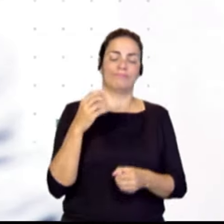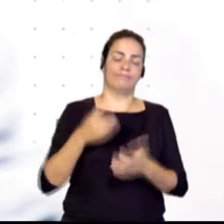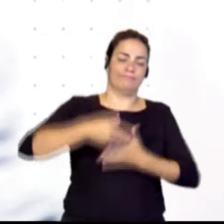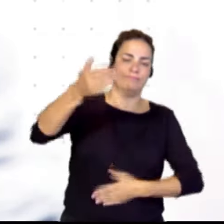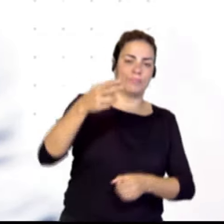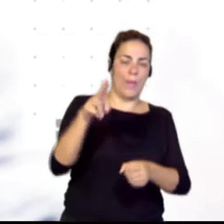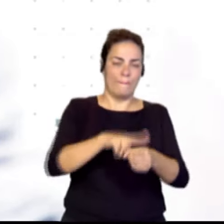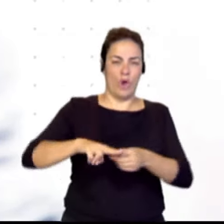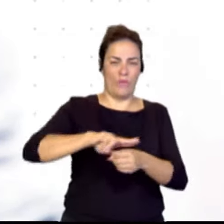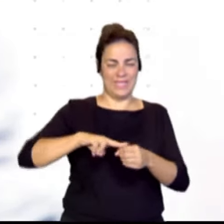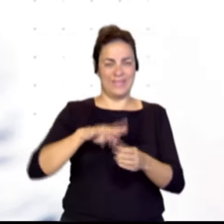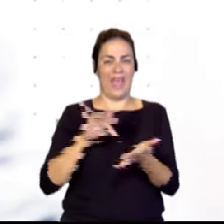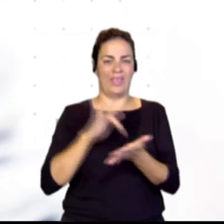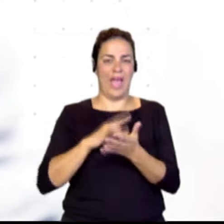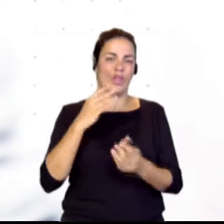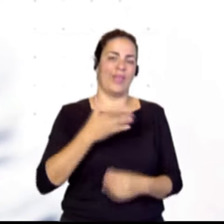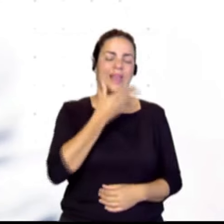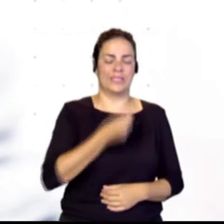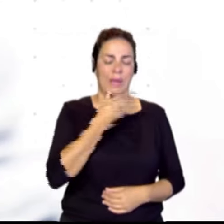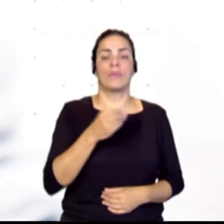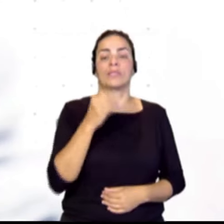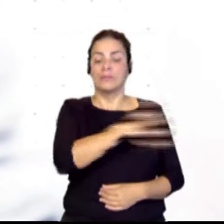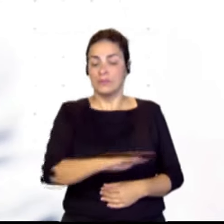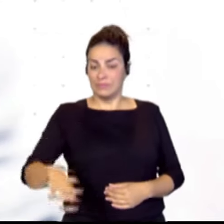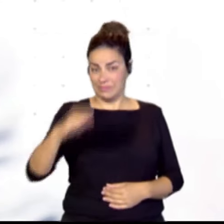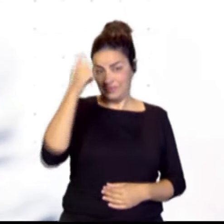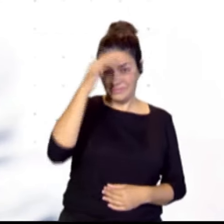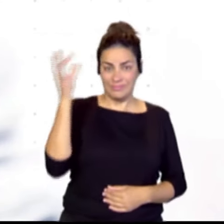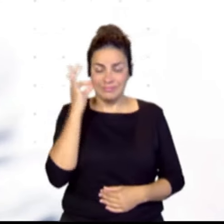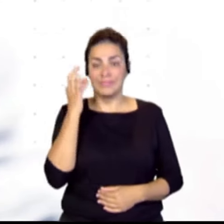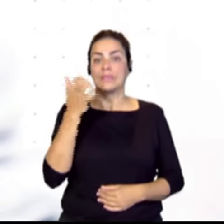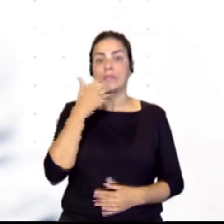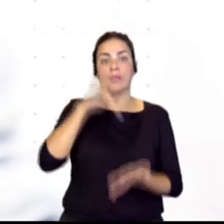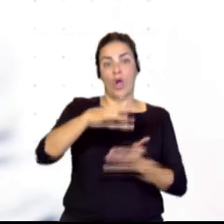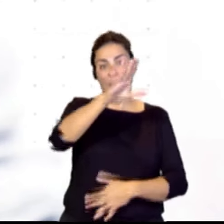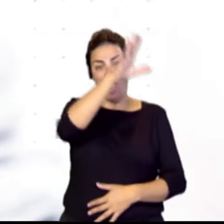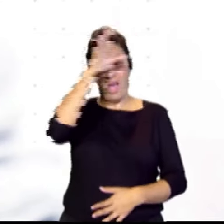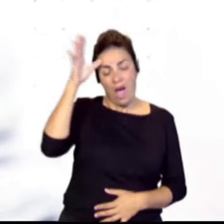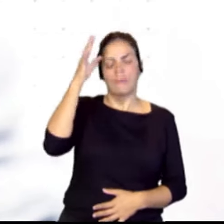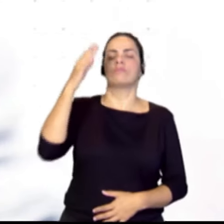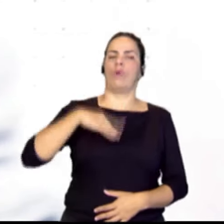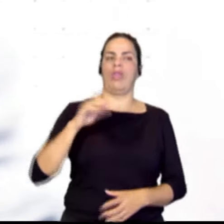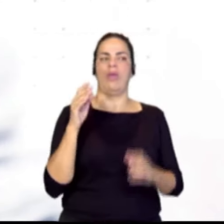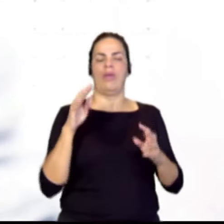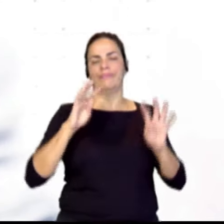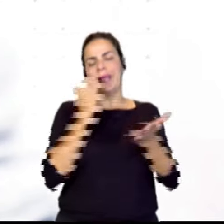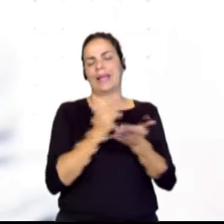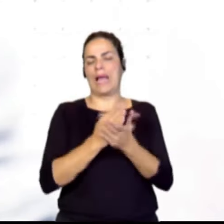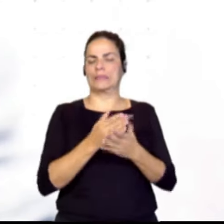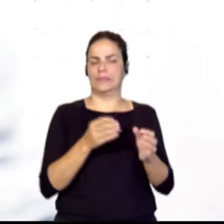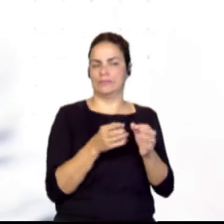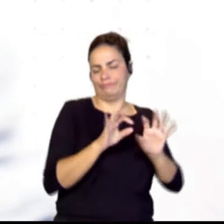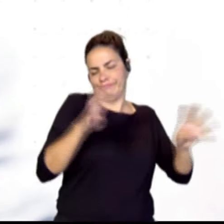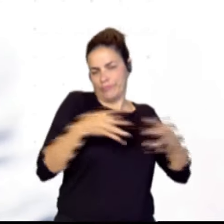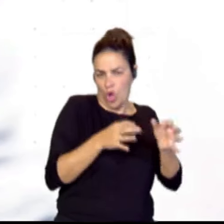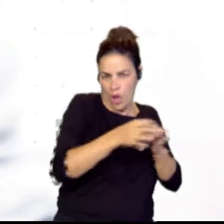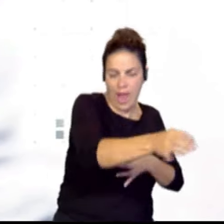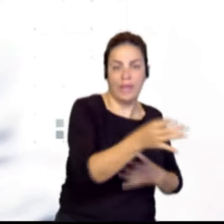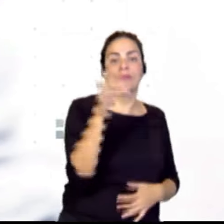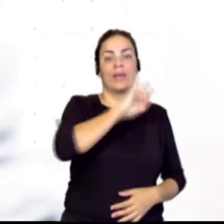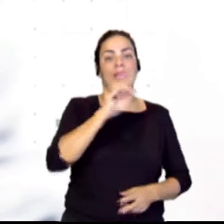diario de Las Palmas los niños y niñas recibirán clases en casa los días de calor Canarias va a permitir la salida anticipada de los